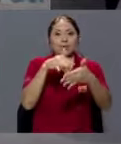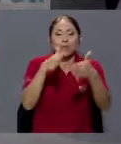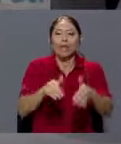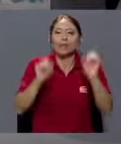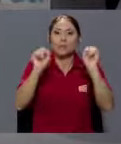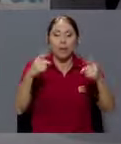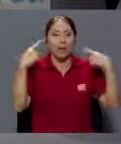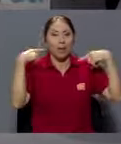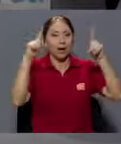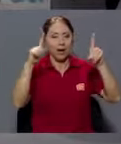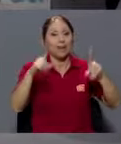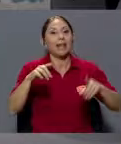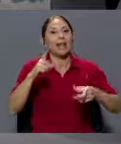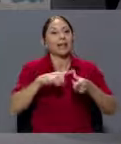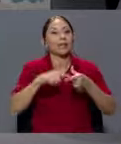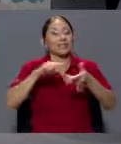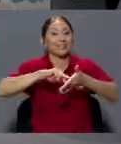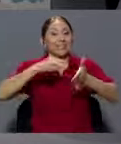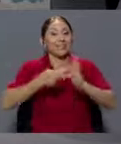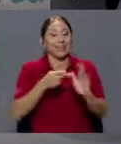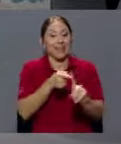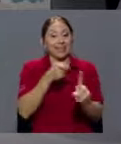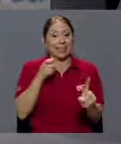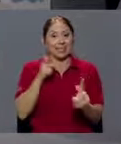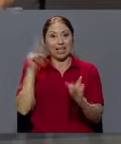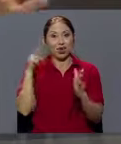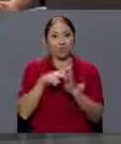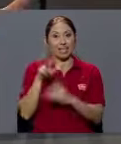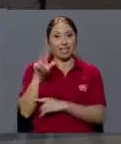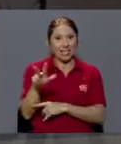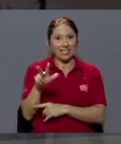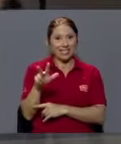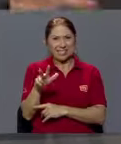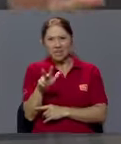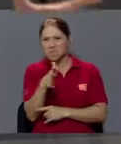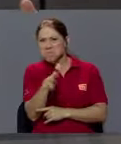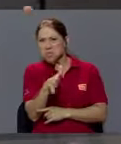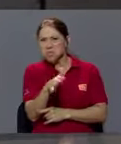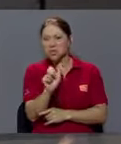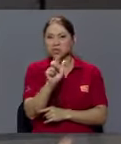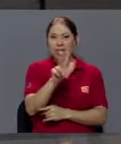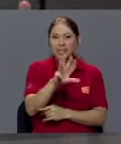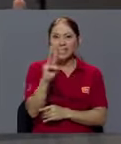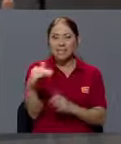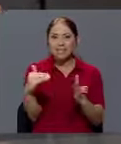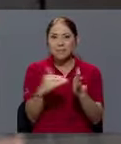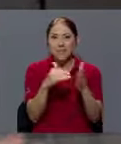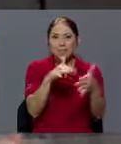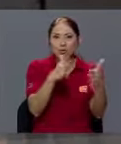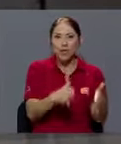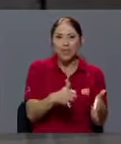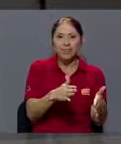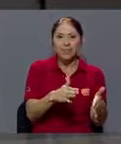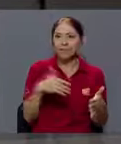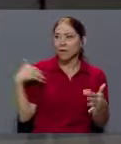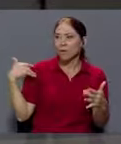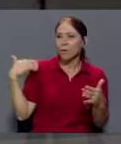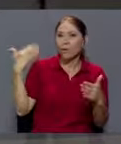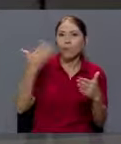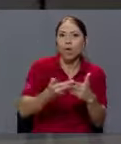ciclo diversificado. Y eso indica que desde el 2003 aproximadamente 36.000 estudiantes hacían bachillerato y